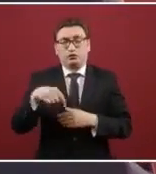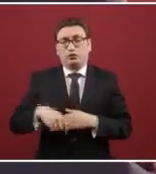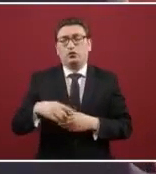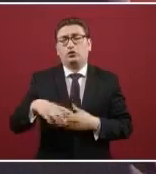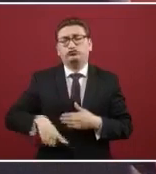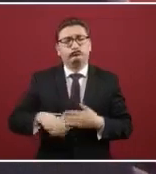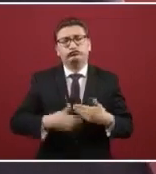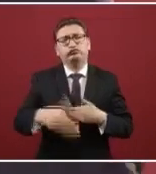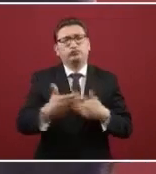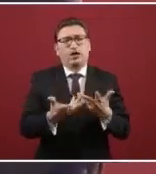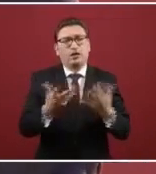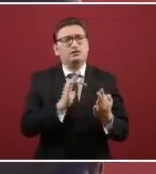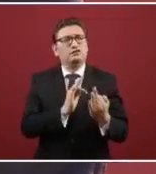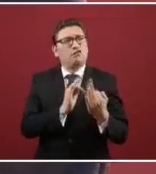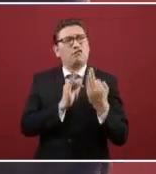pueden